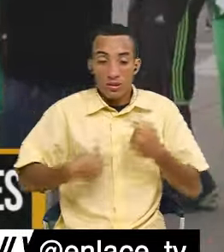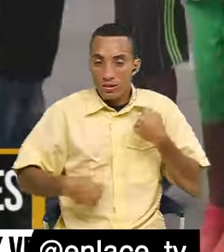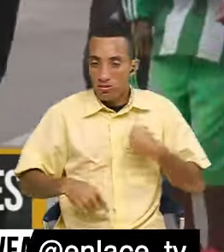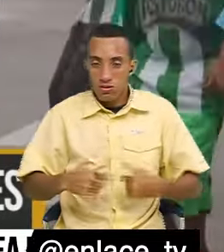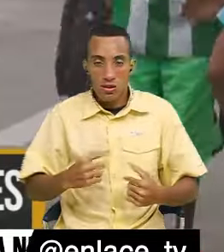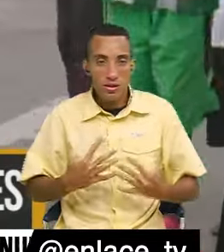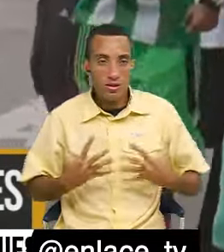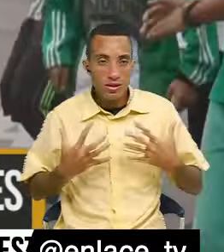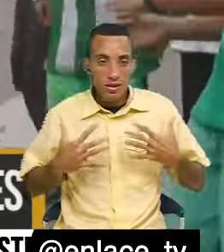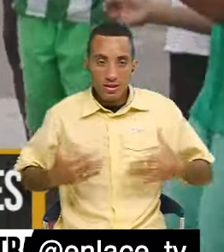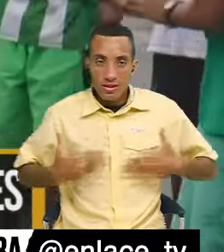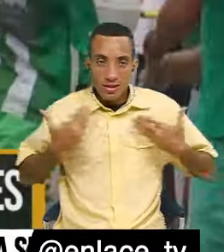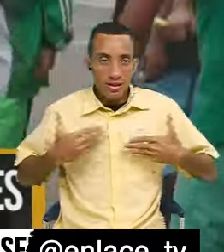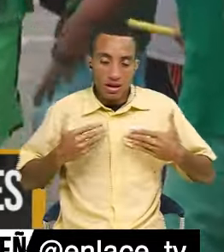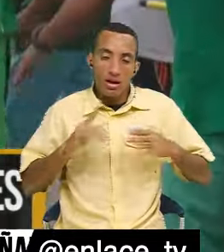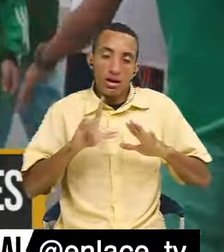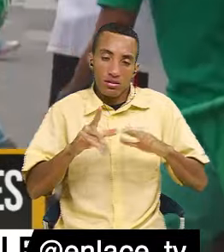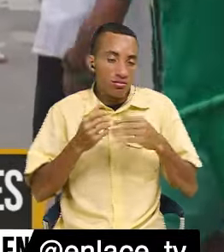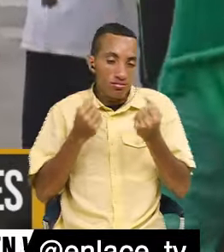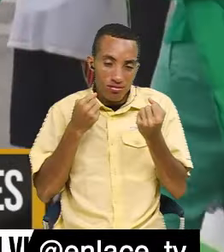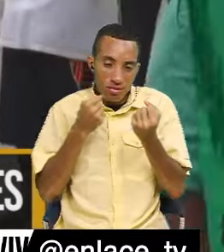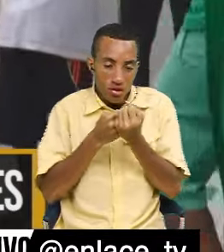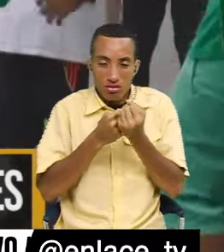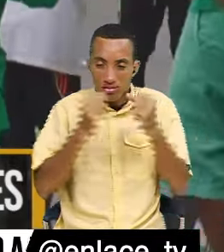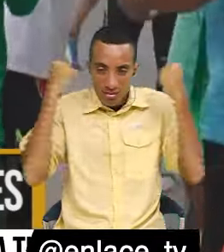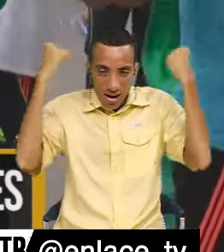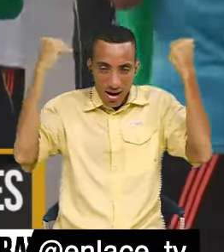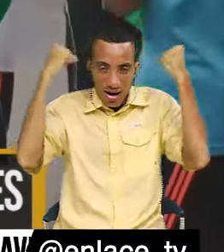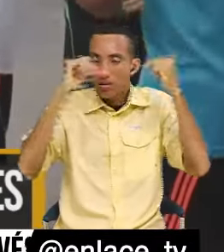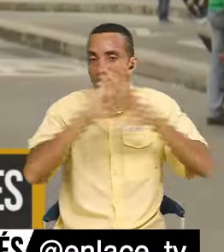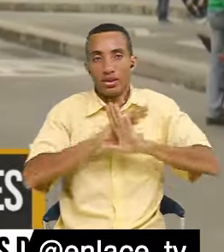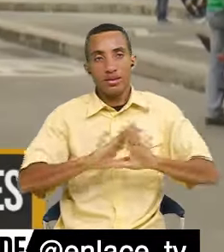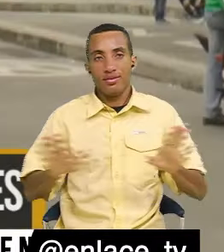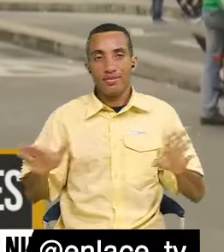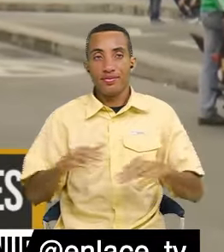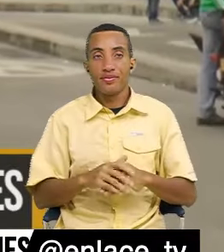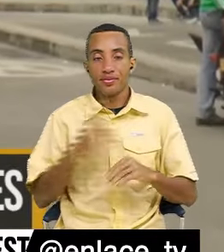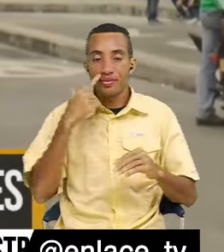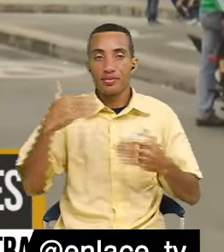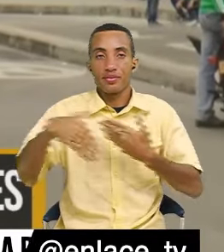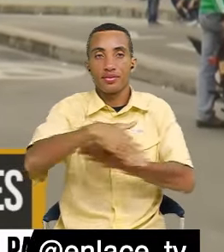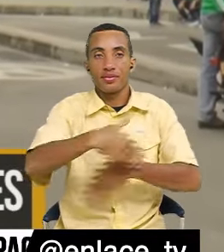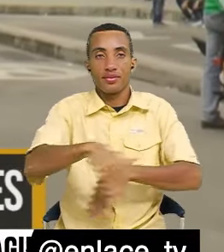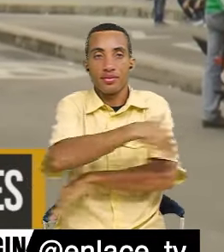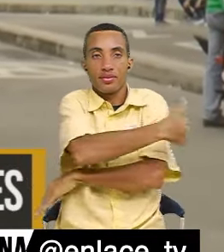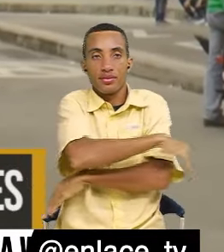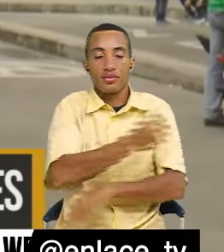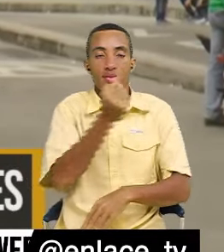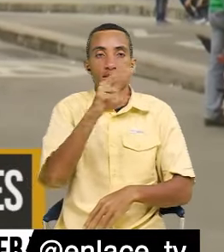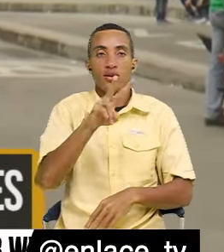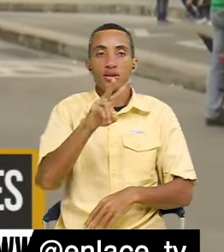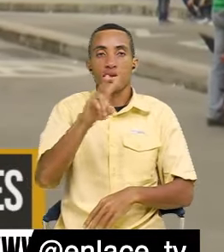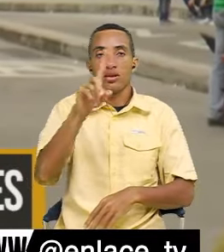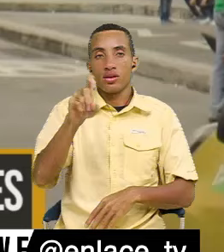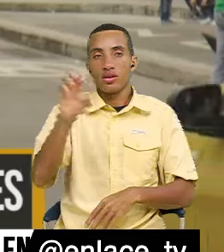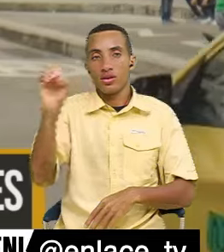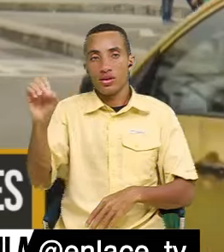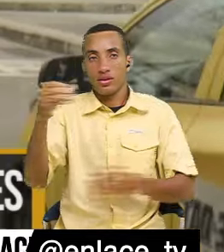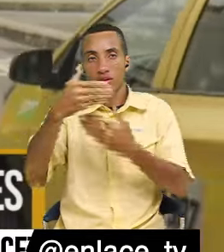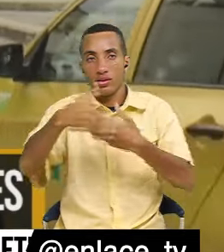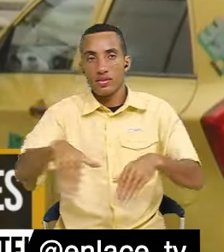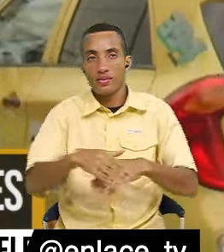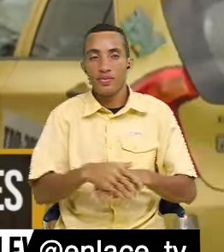el estadio. El cierre de vía normal sobre la carrera 12 con calle 60, sobre la avenida